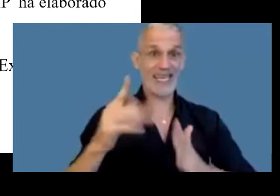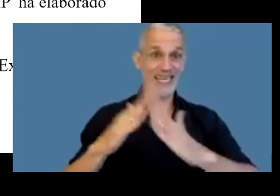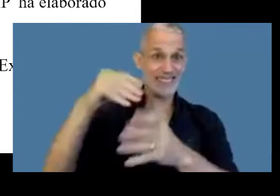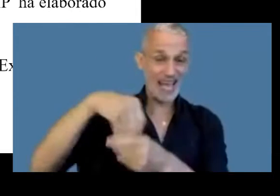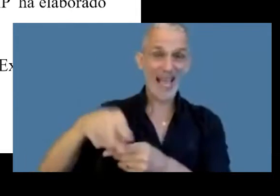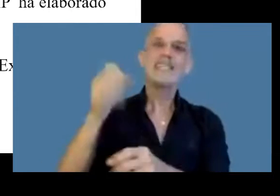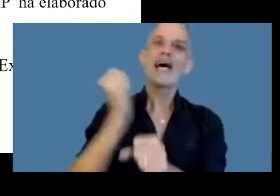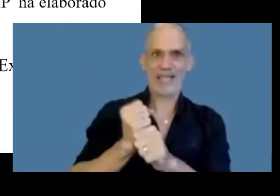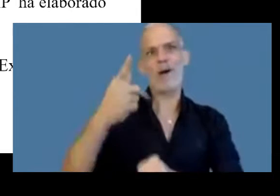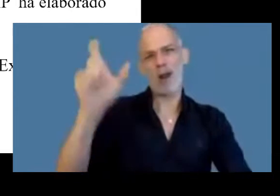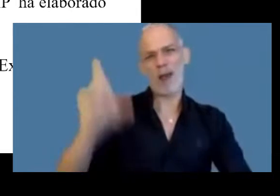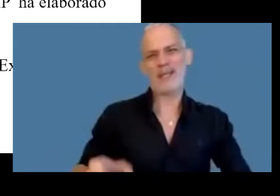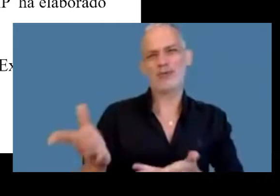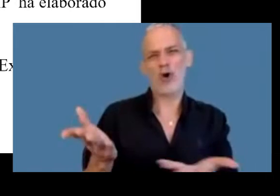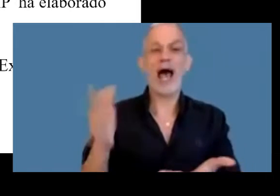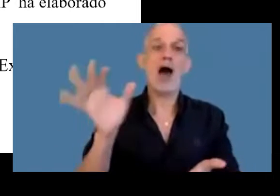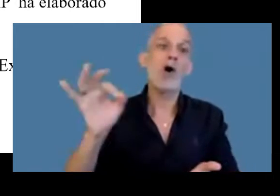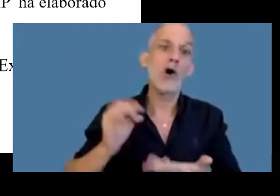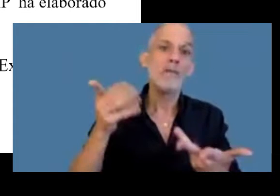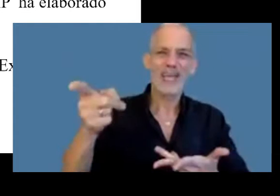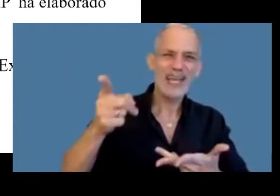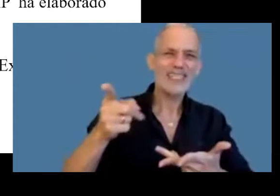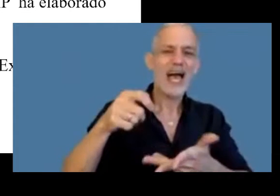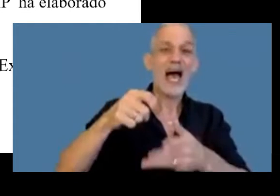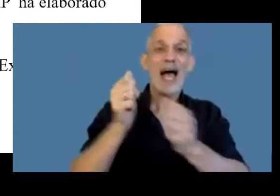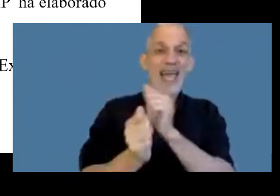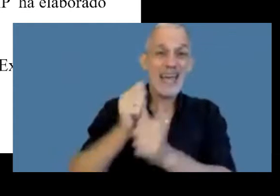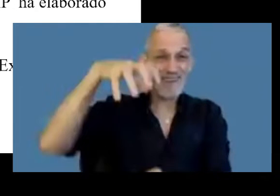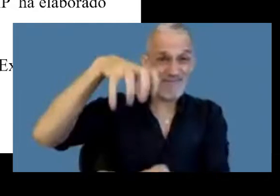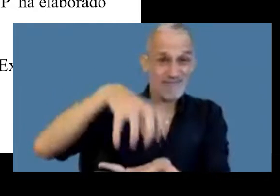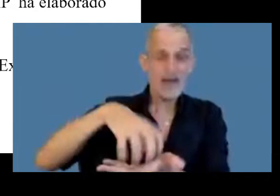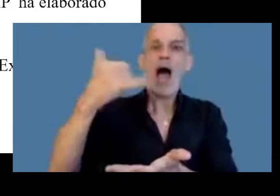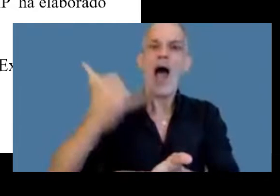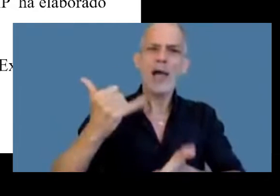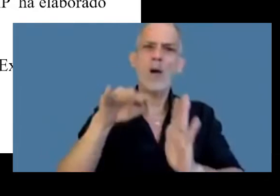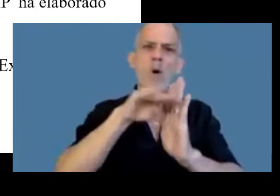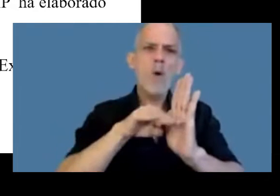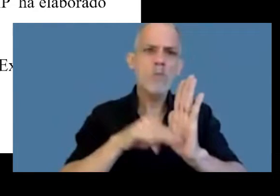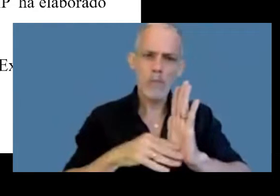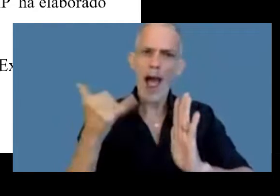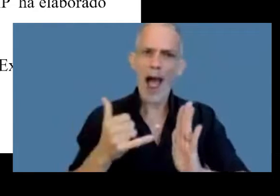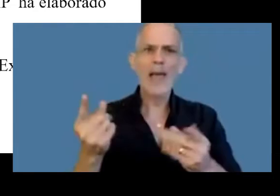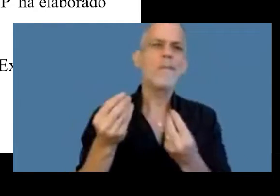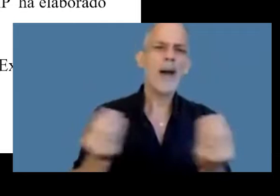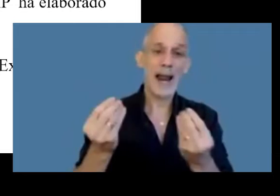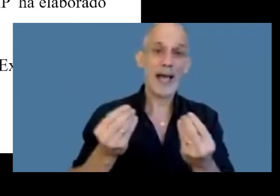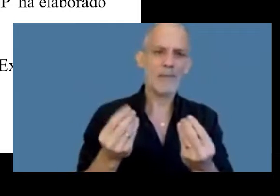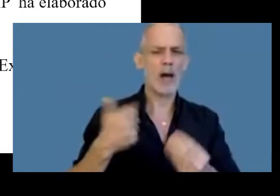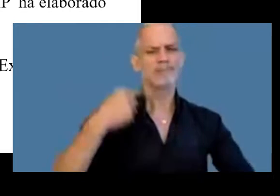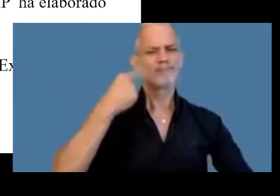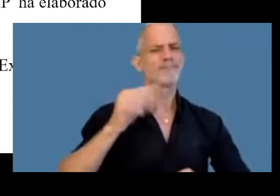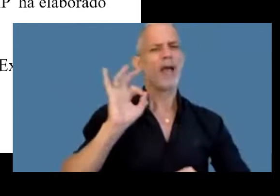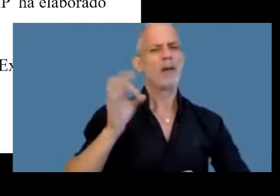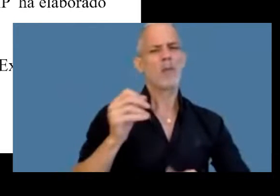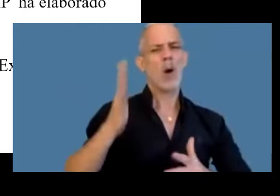una persona o que en esa firma hay ciertas condiciones para que obtengas un